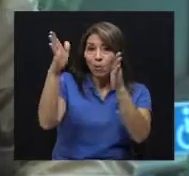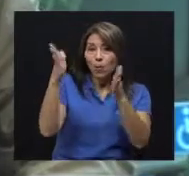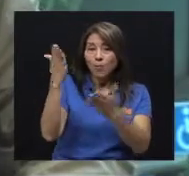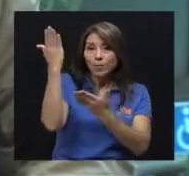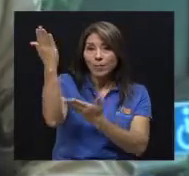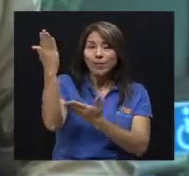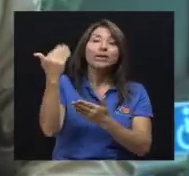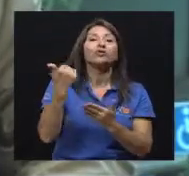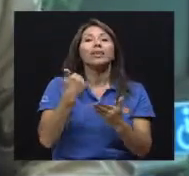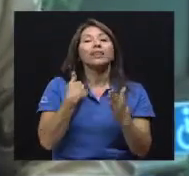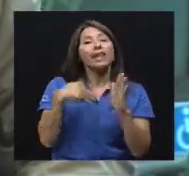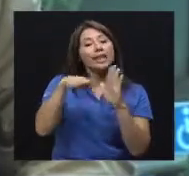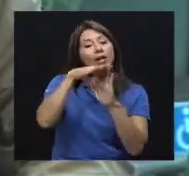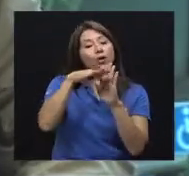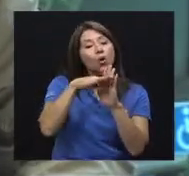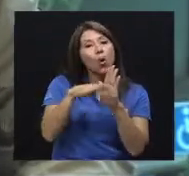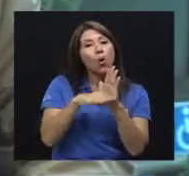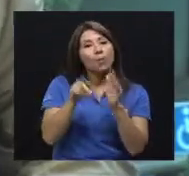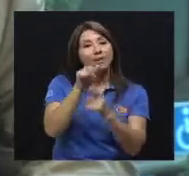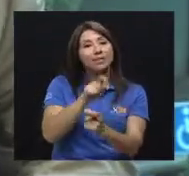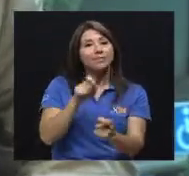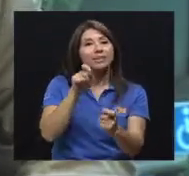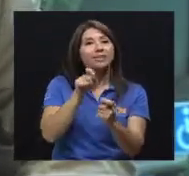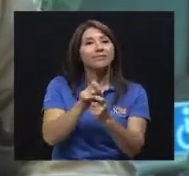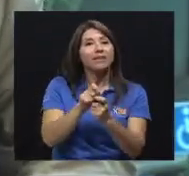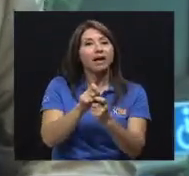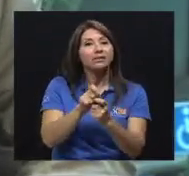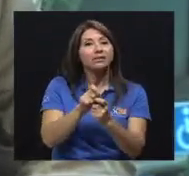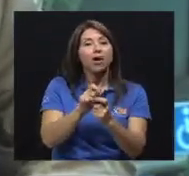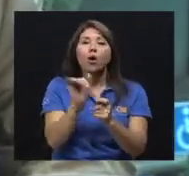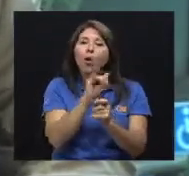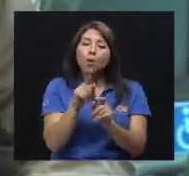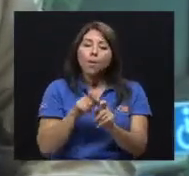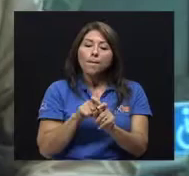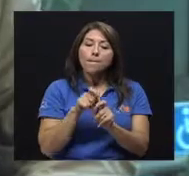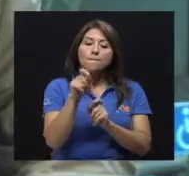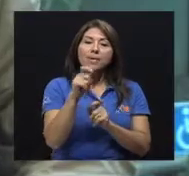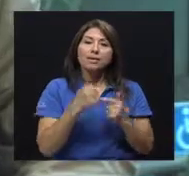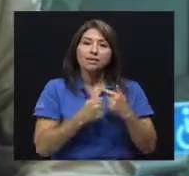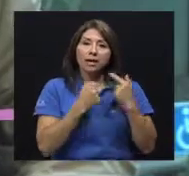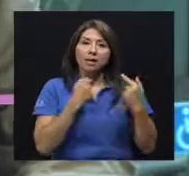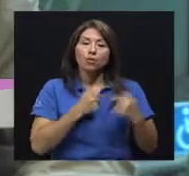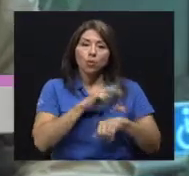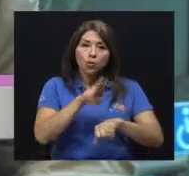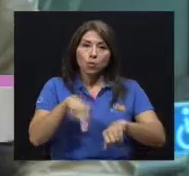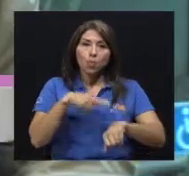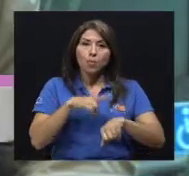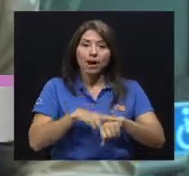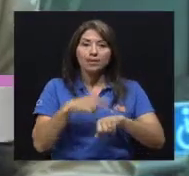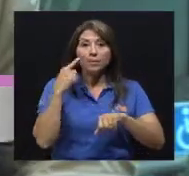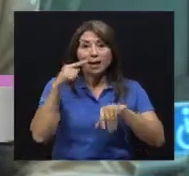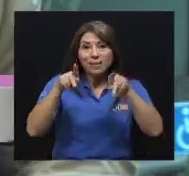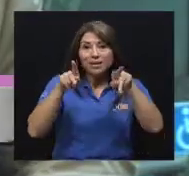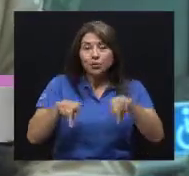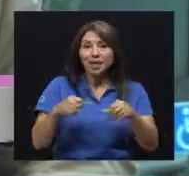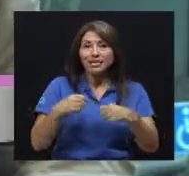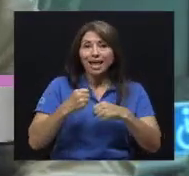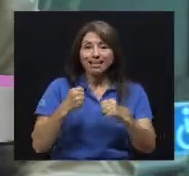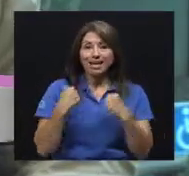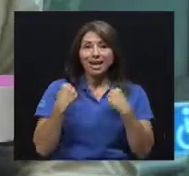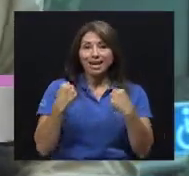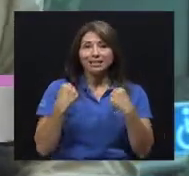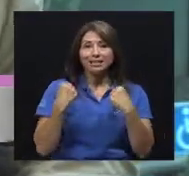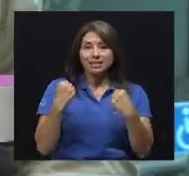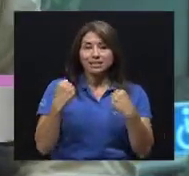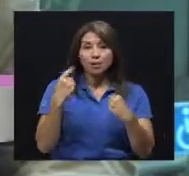normas específicas de cuáles son los parámetros cardiovasculares normales para las personas que hacen ejercicio extremo. Porque